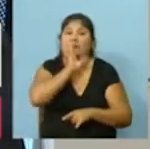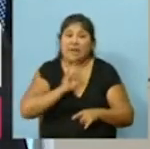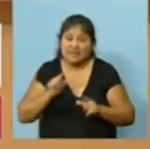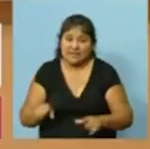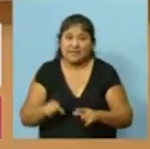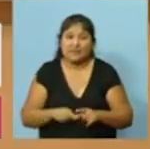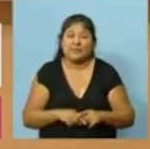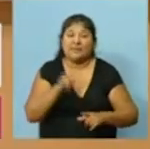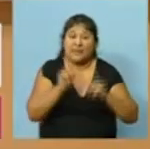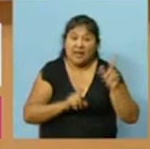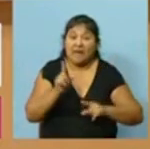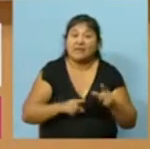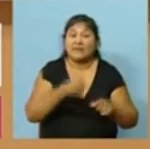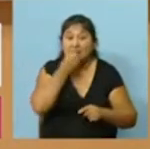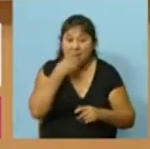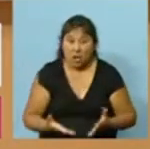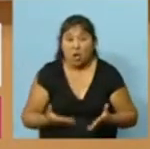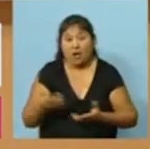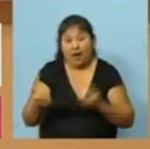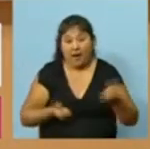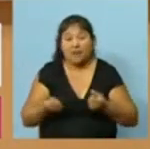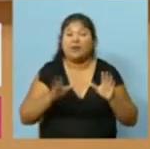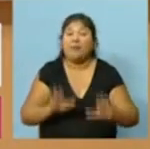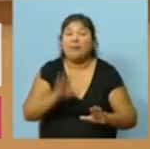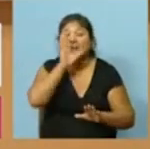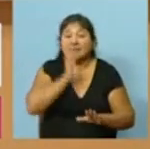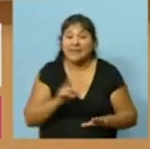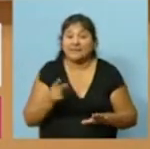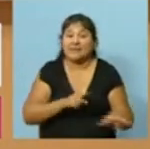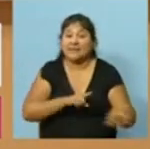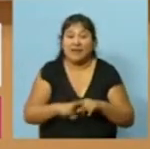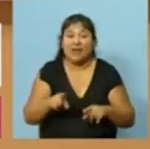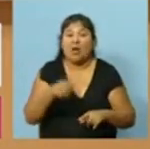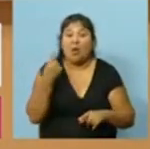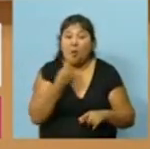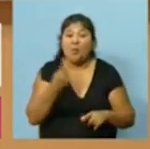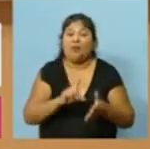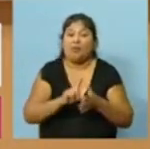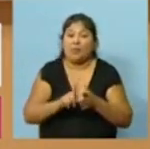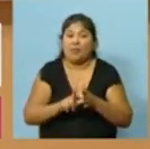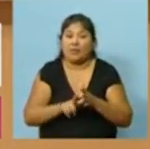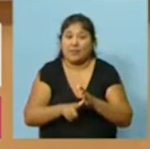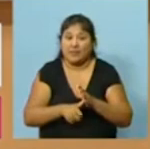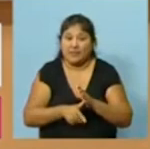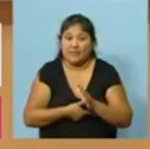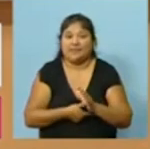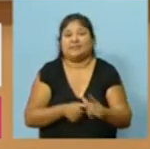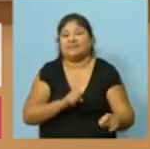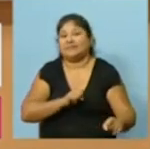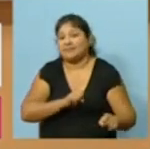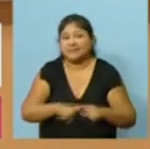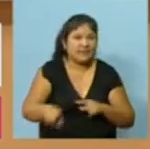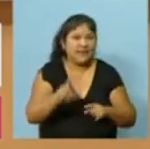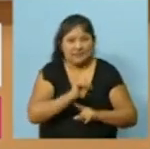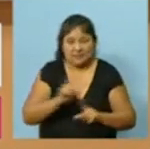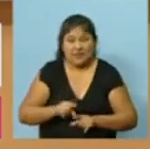vamos a vale perder había más vale perder un minuto en la vida que la vida en un minuto esto creo que también cierra para este caso tener paciencia